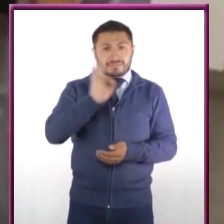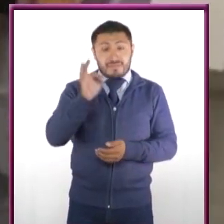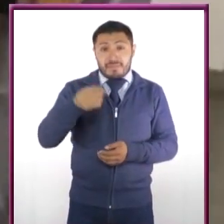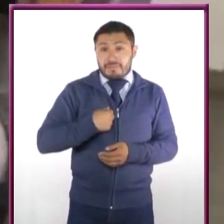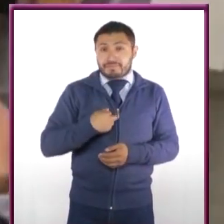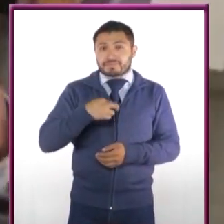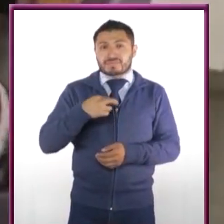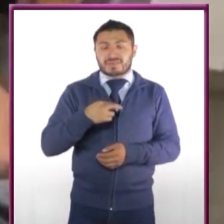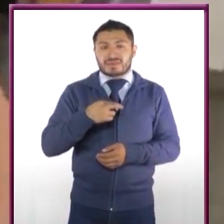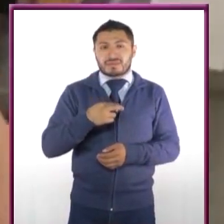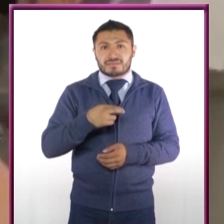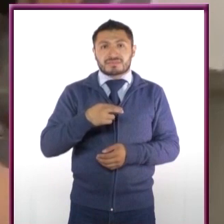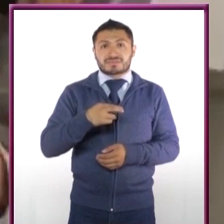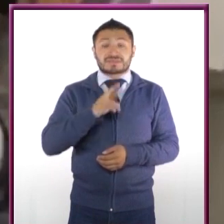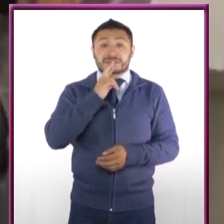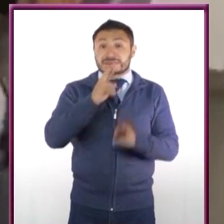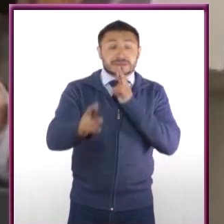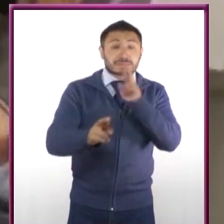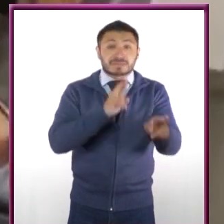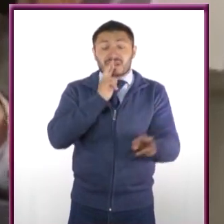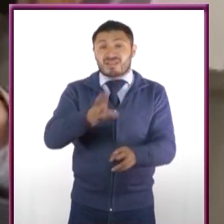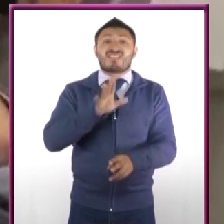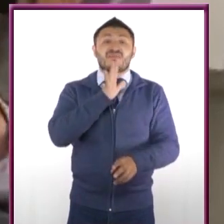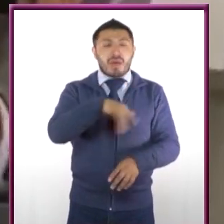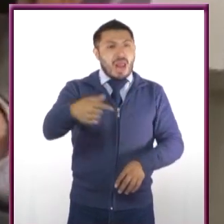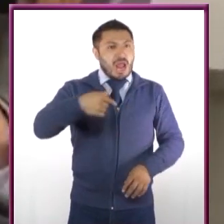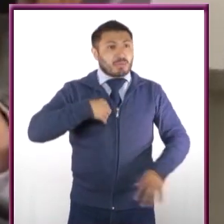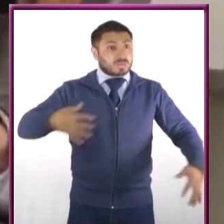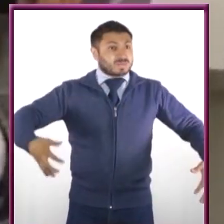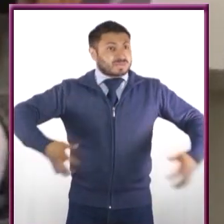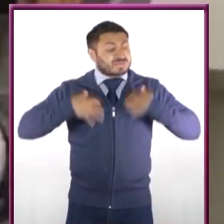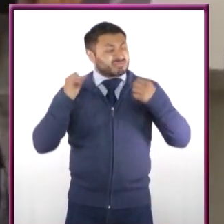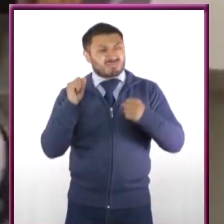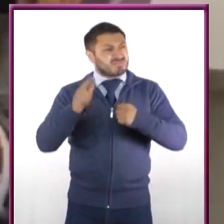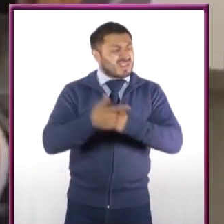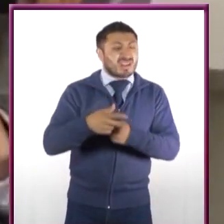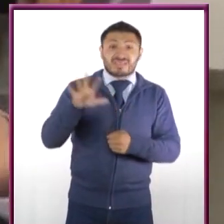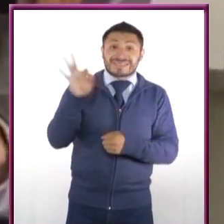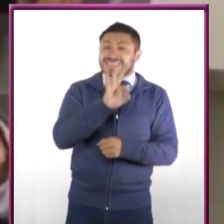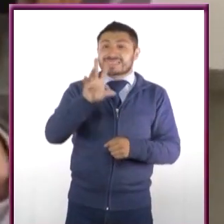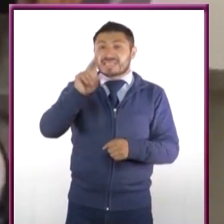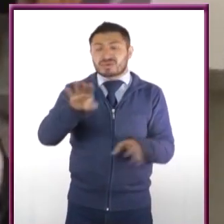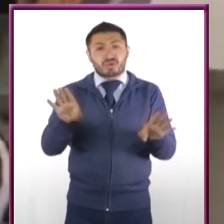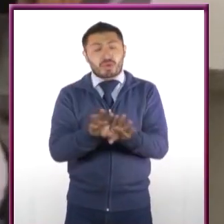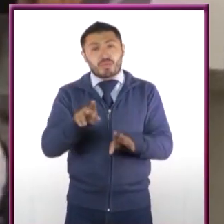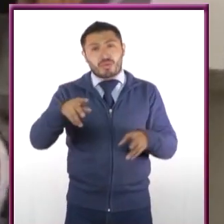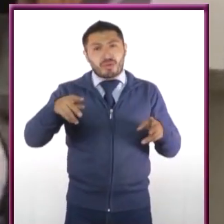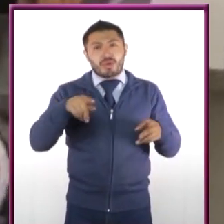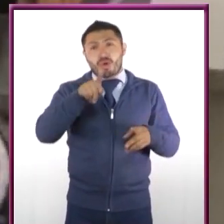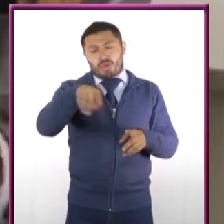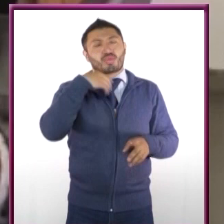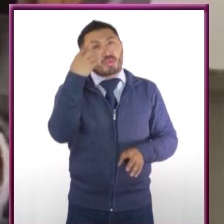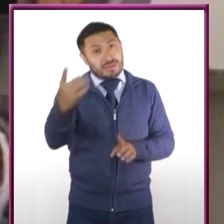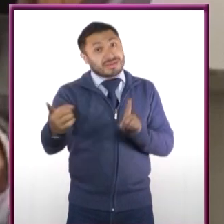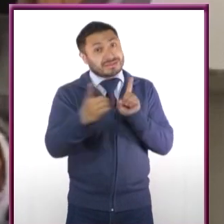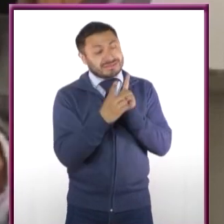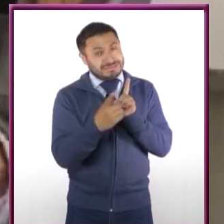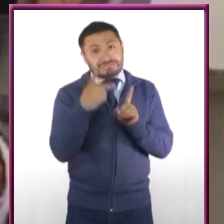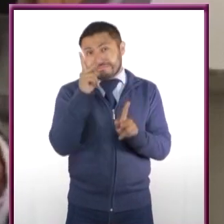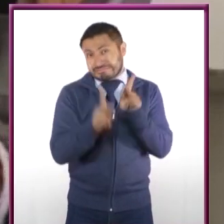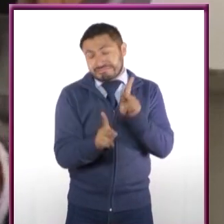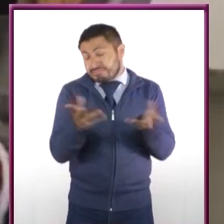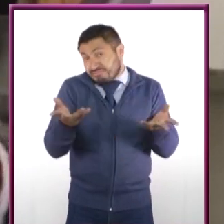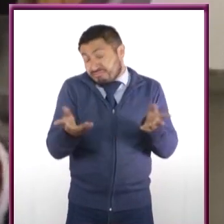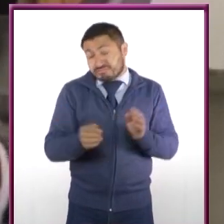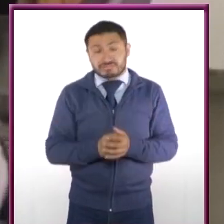te respondiera mal las preguntas, si aquí estuviera de malas y así, tal vez no sería una persona con la que quisieras volver a tratar